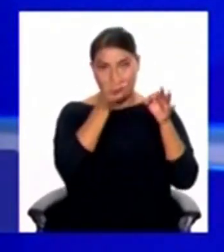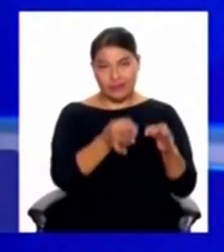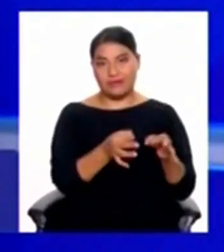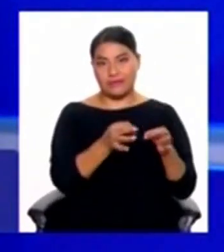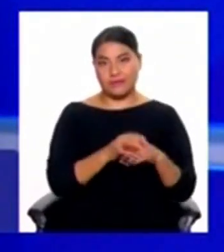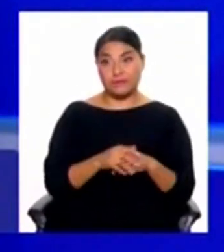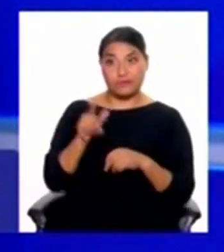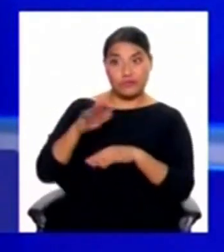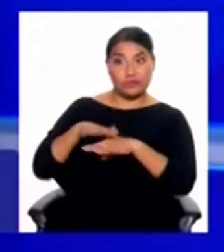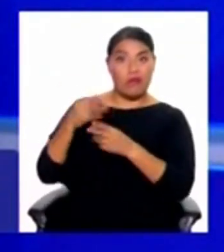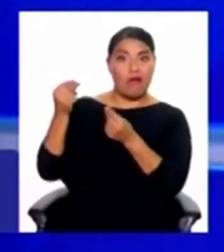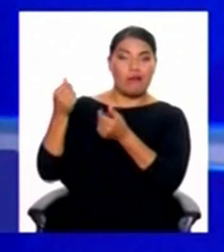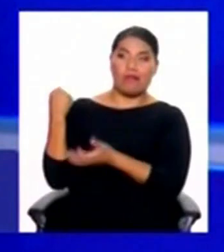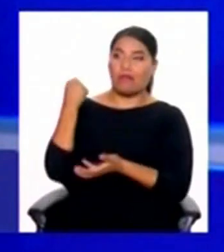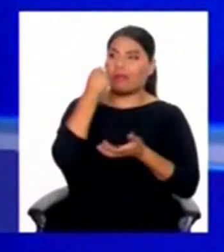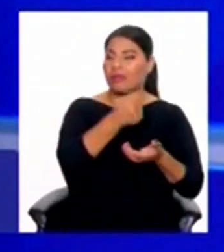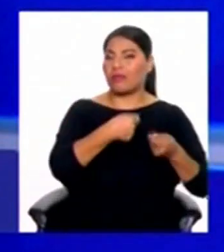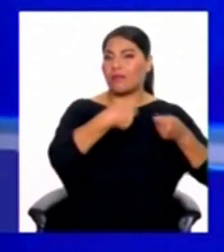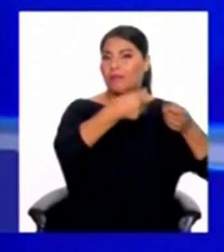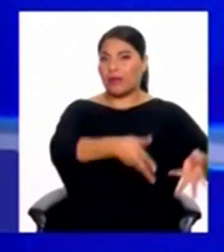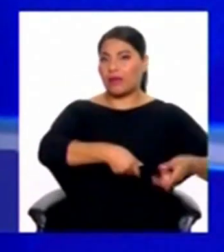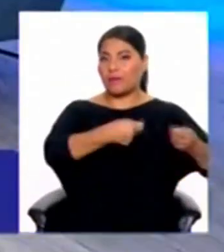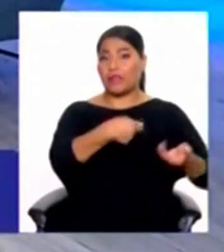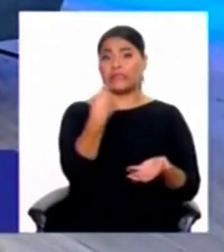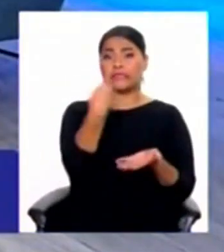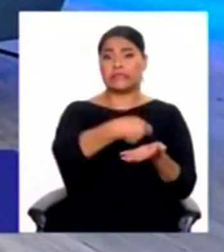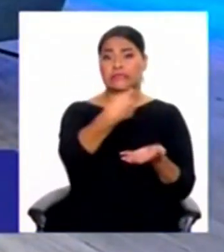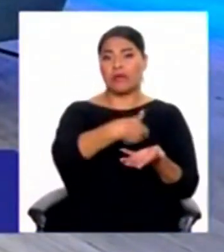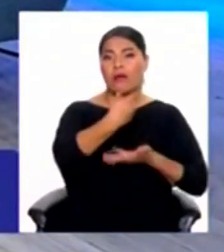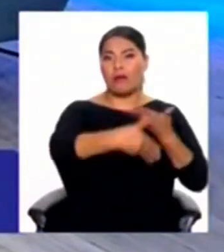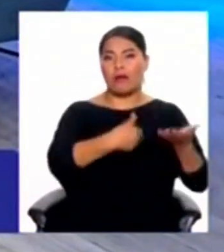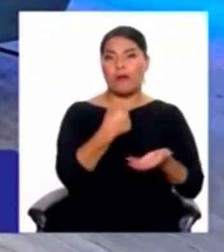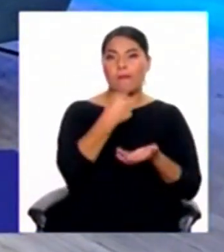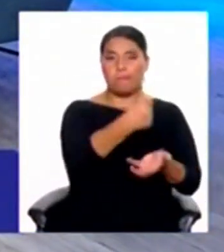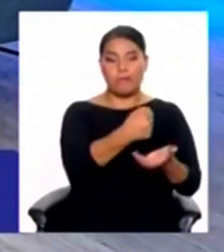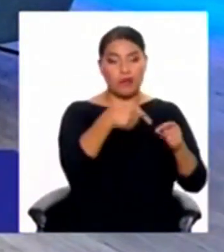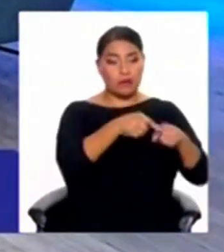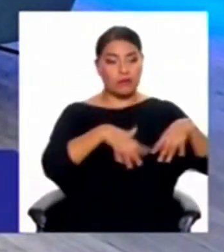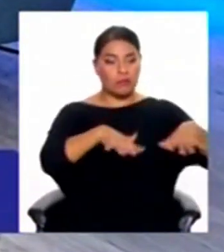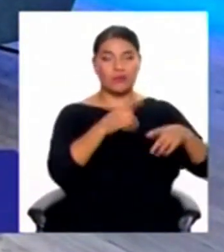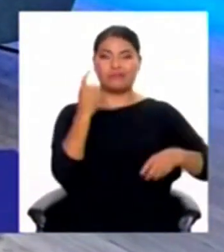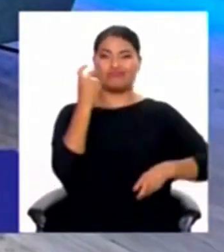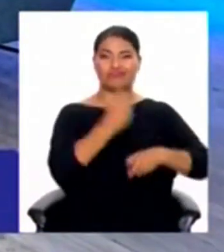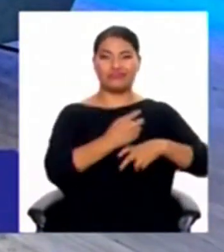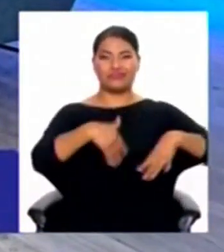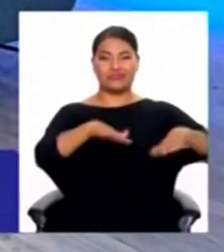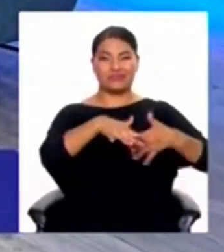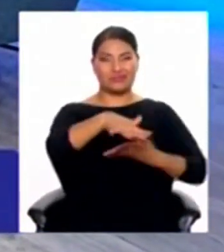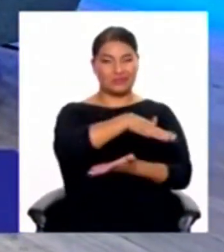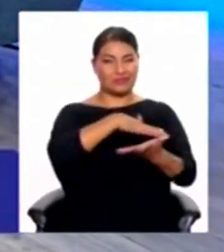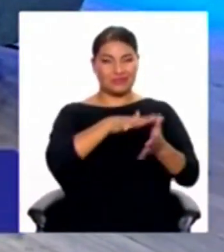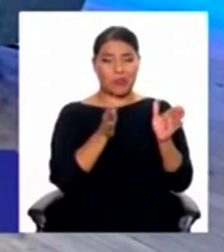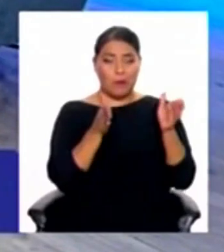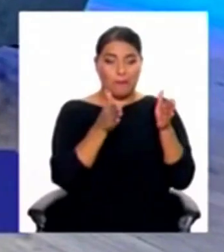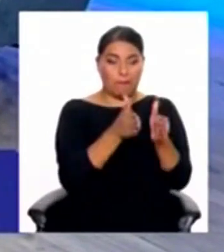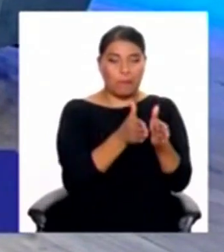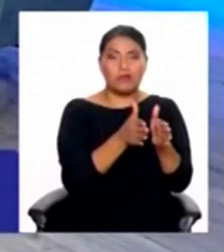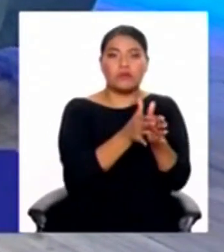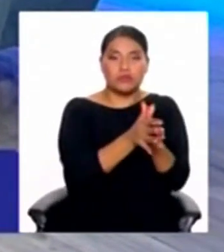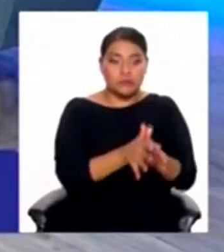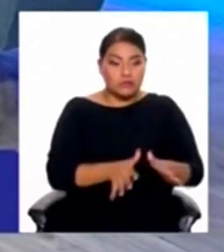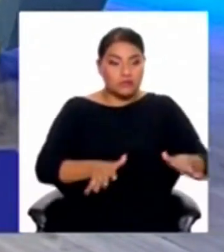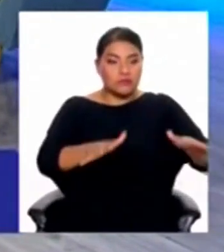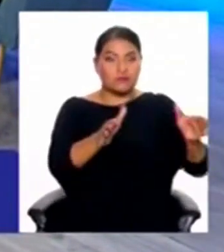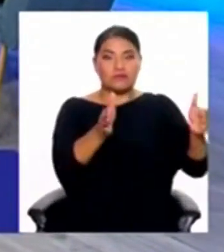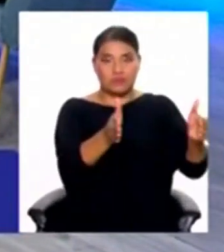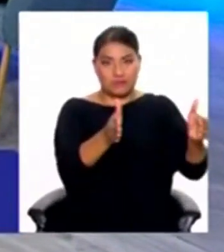tan costosas, y esfuerzos tan importantes como país, se pueda entender cuál es el impacto transversal, cómo mejorarlas y cómo hacer que